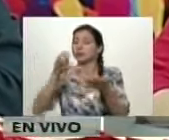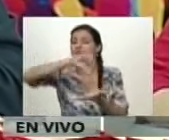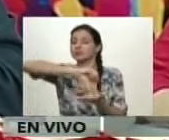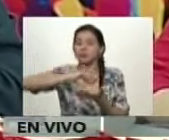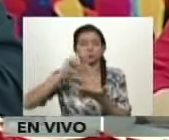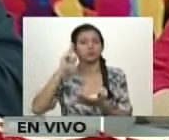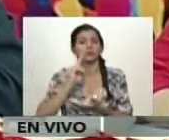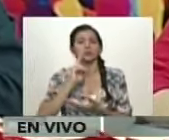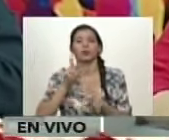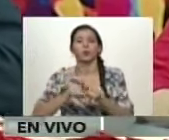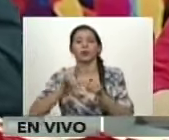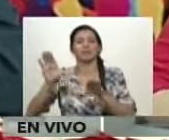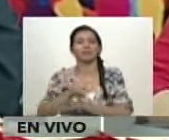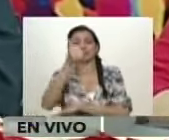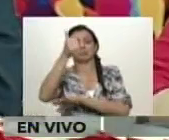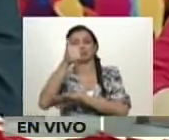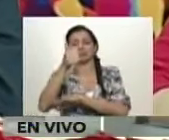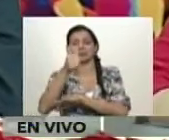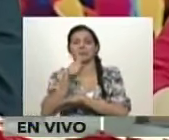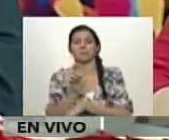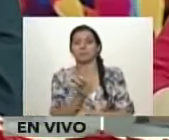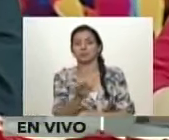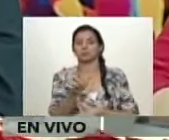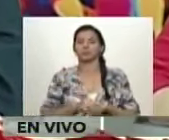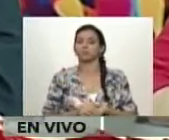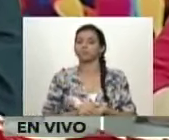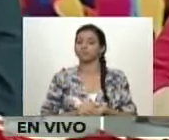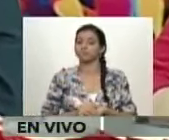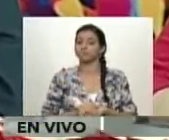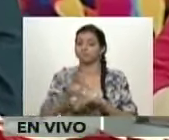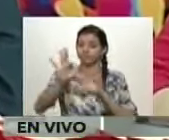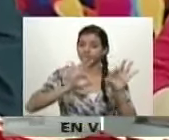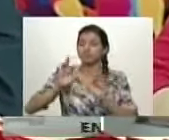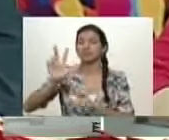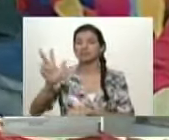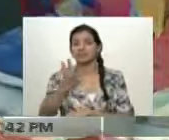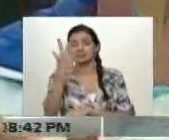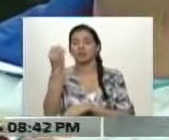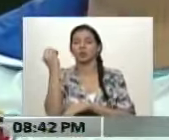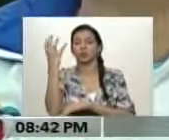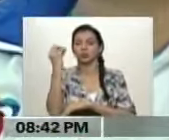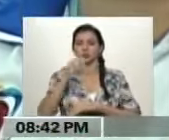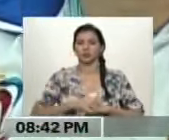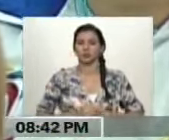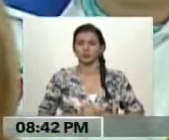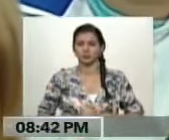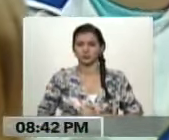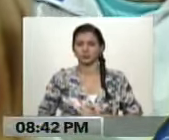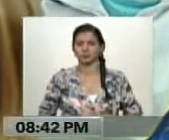Partido Socialista Unido de Venezuela. Creación de este tercer Congreso.